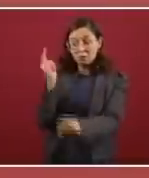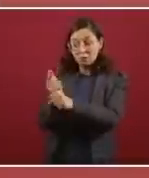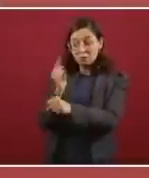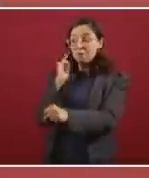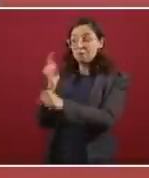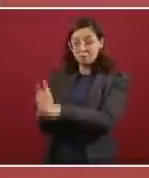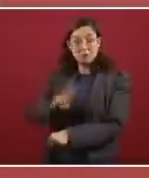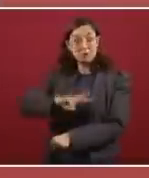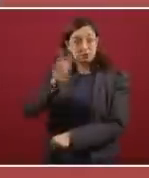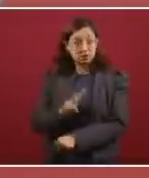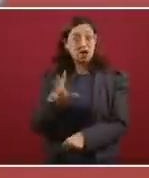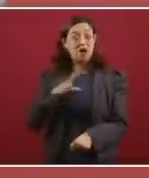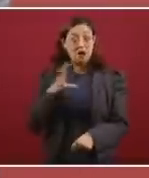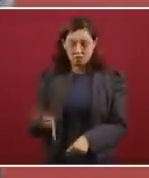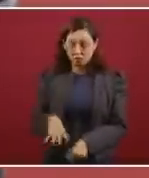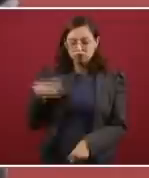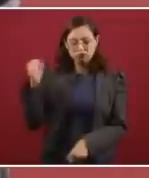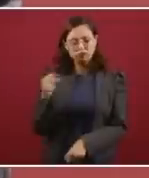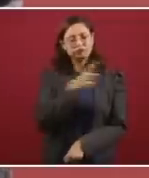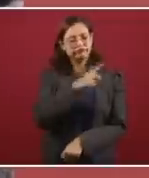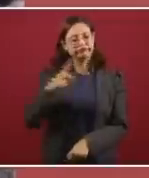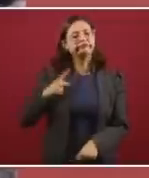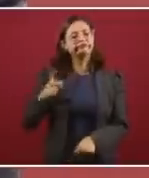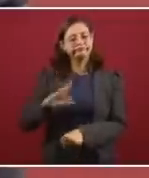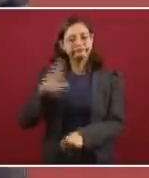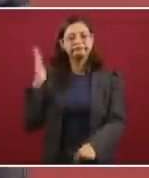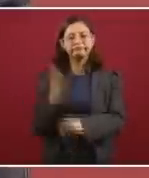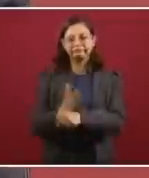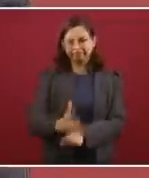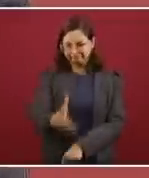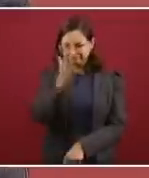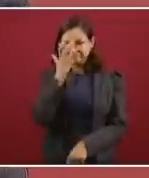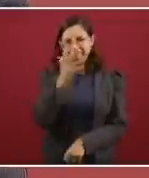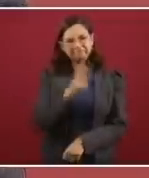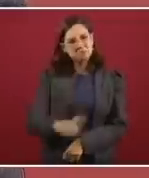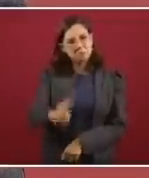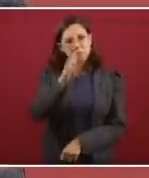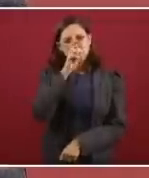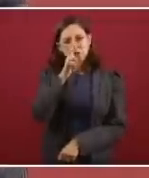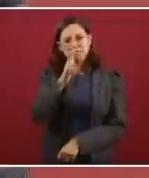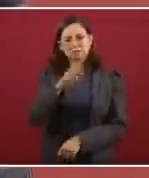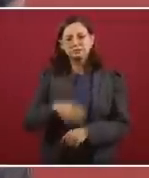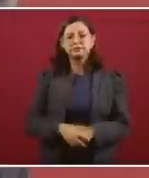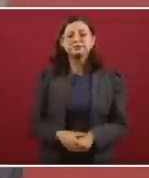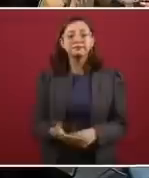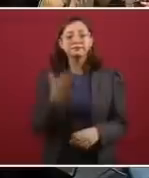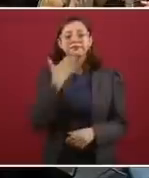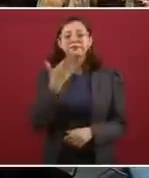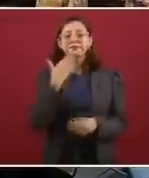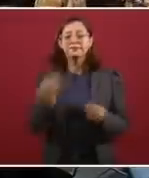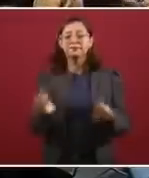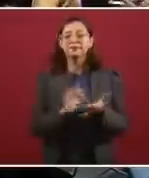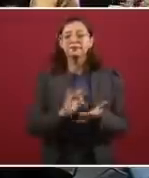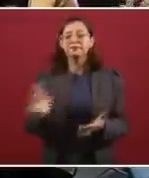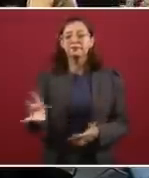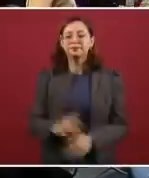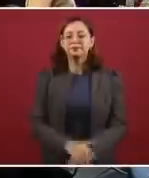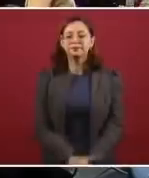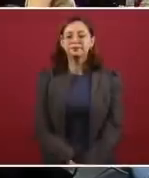se debe de castigar con todo rigor, Muy bien, muchas gracias.